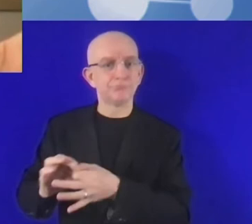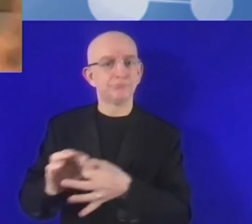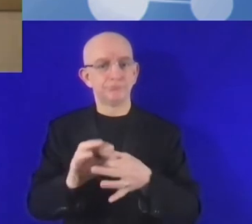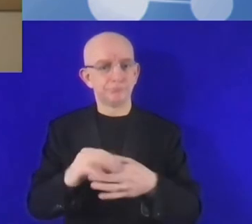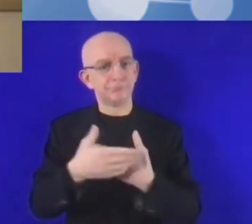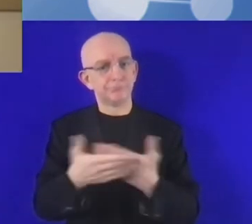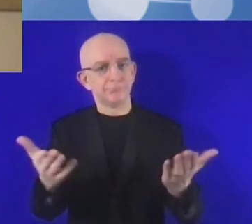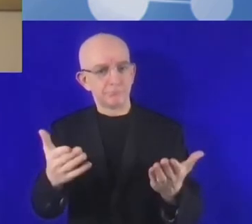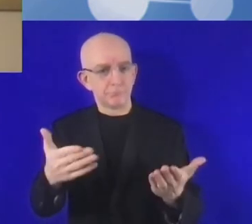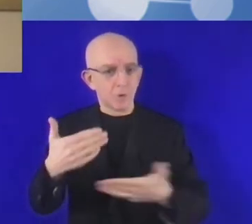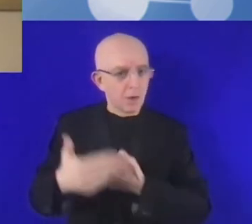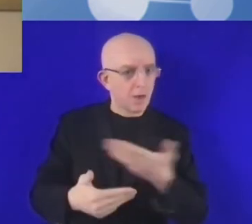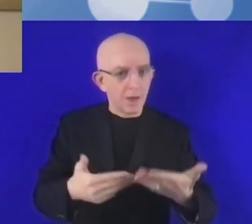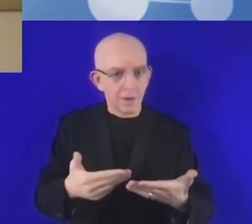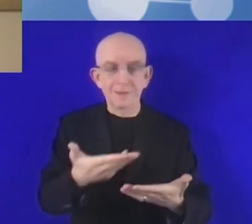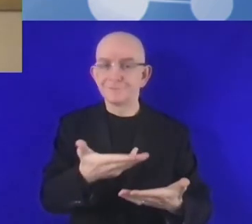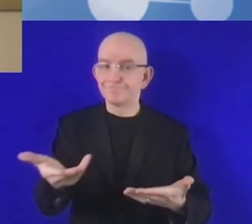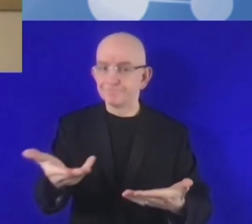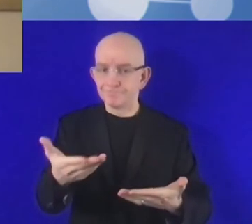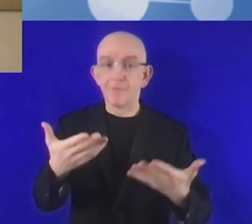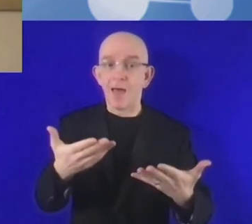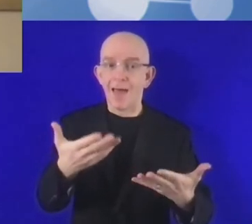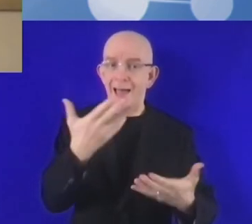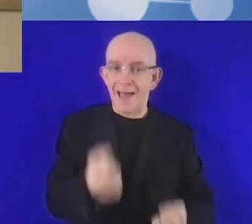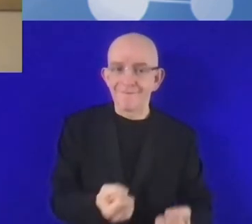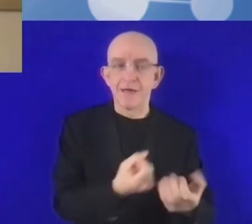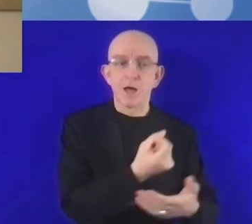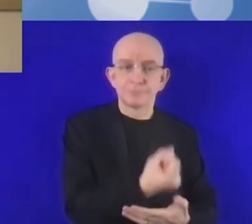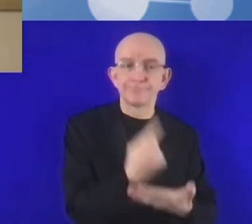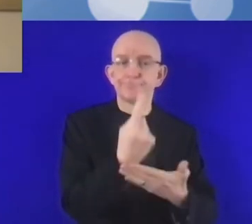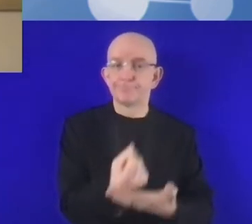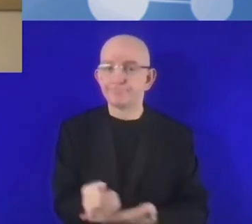estos planes de operarios como nuestra empresa.